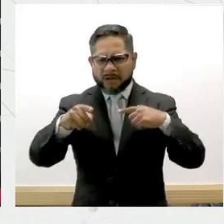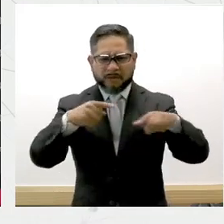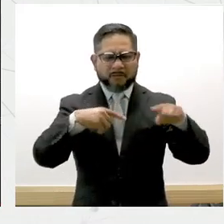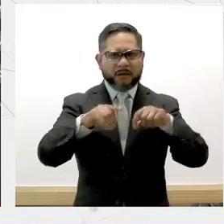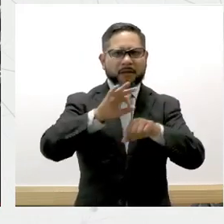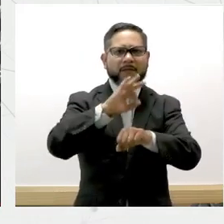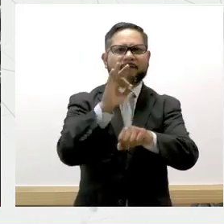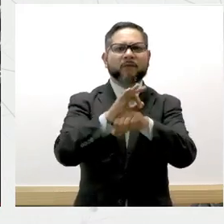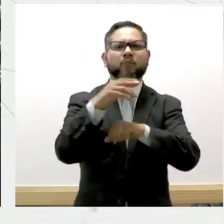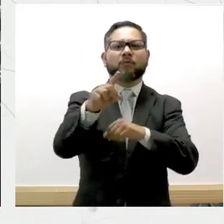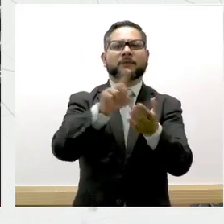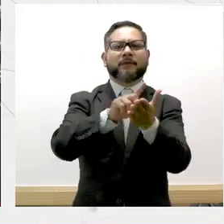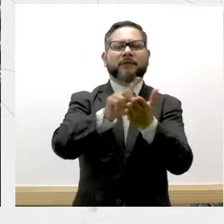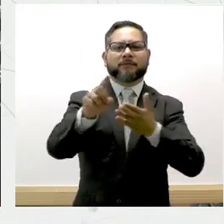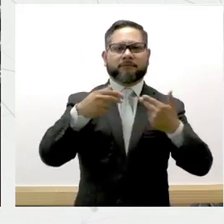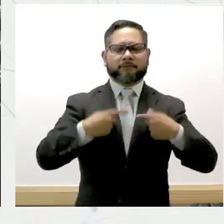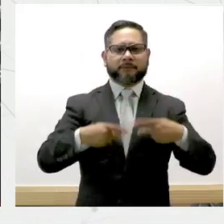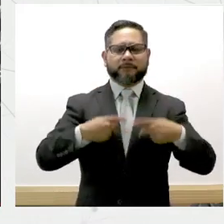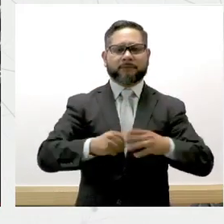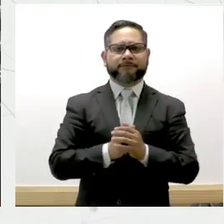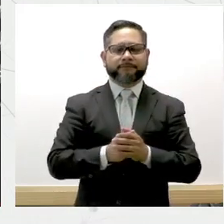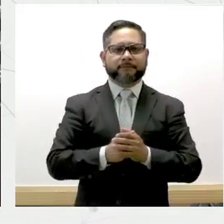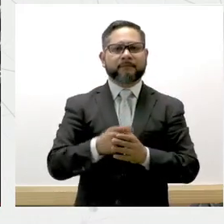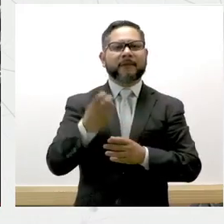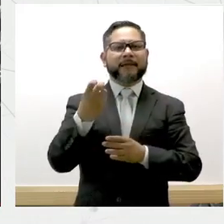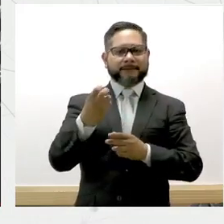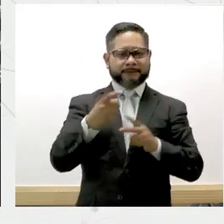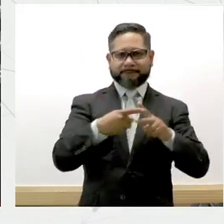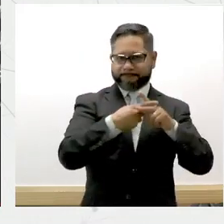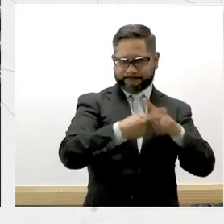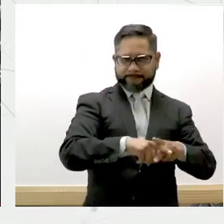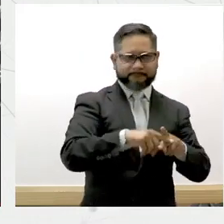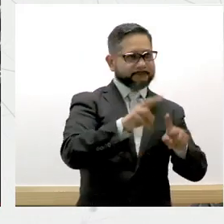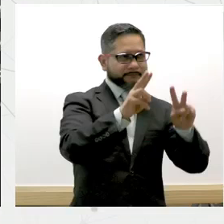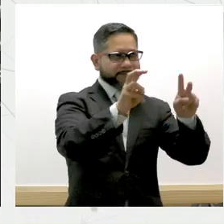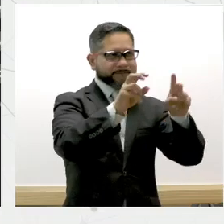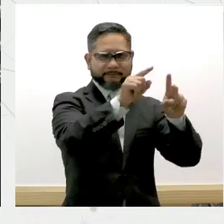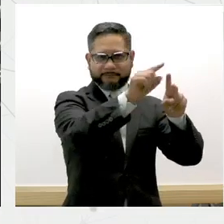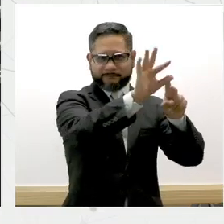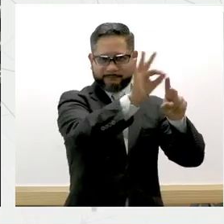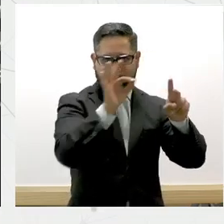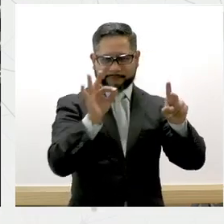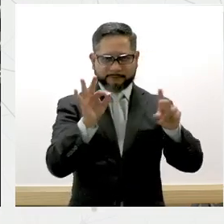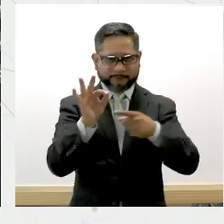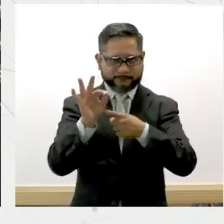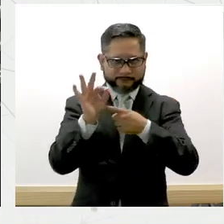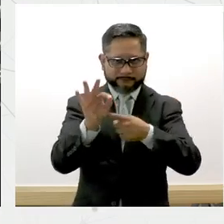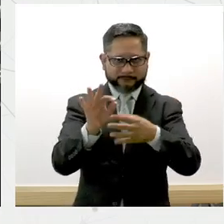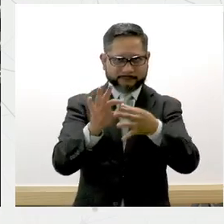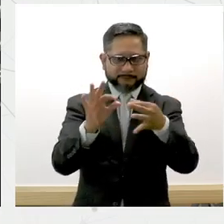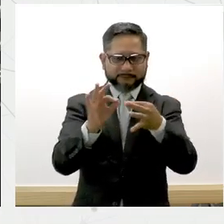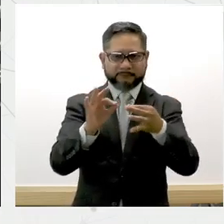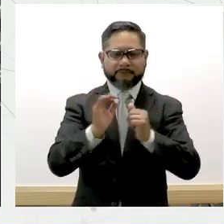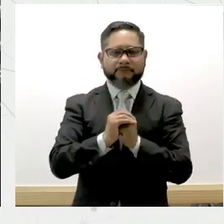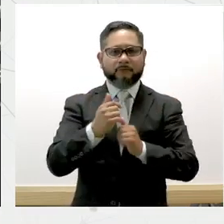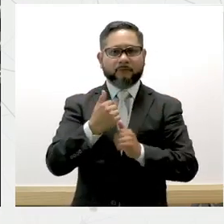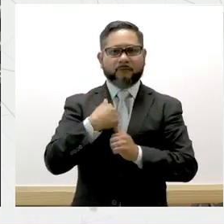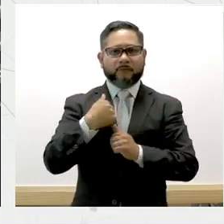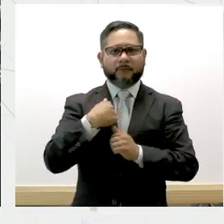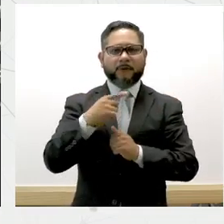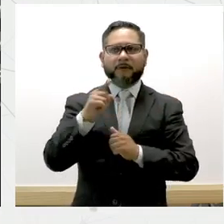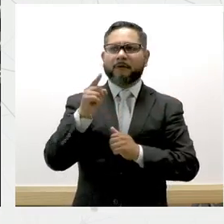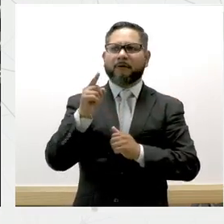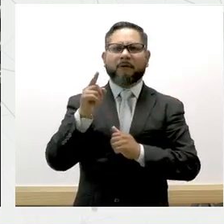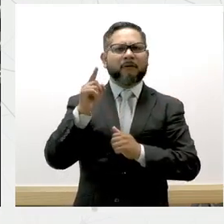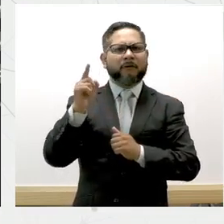artificial. Por lo tanto, partamos de esta premisa, ¿no? Yo he tenido la oportunidad este año de tener una linda estancia en